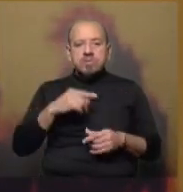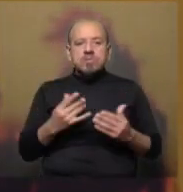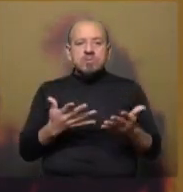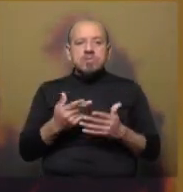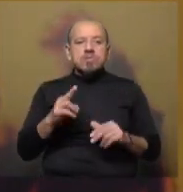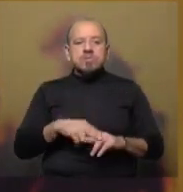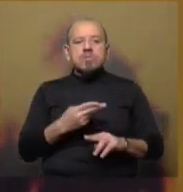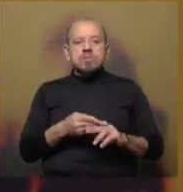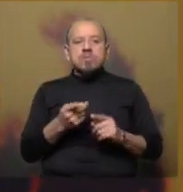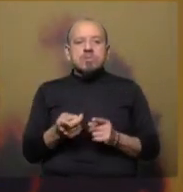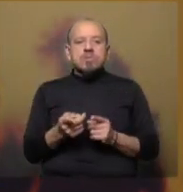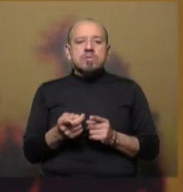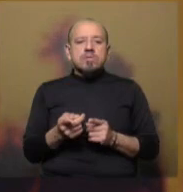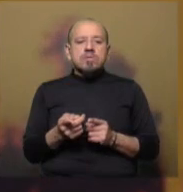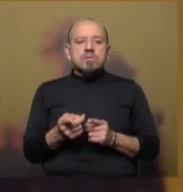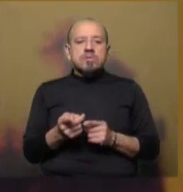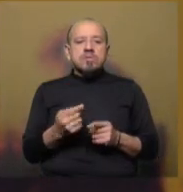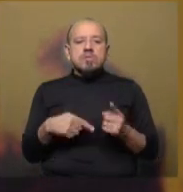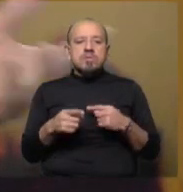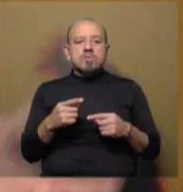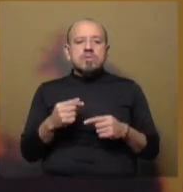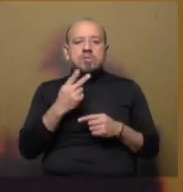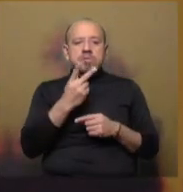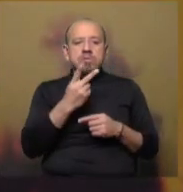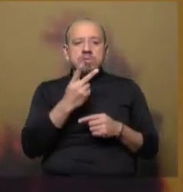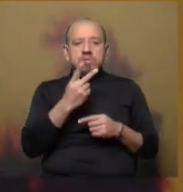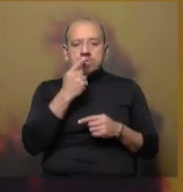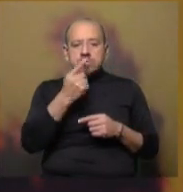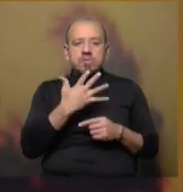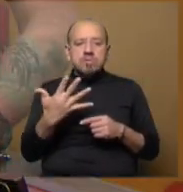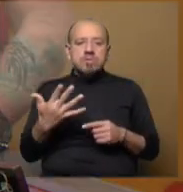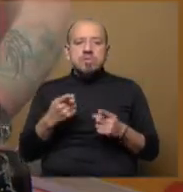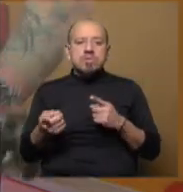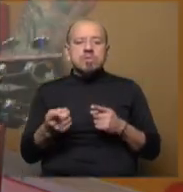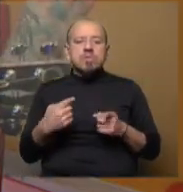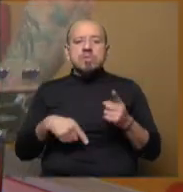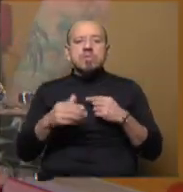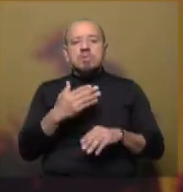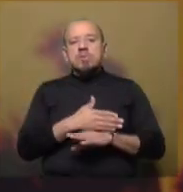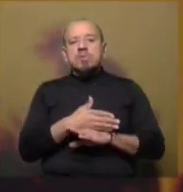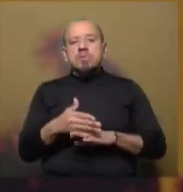vuelta, un poco eso. O sea, pero nosotros entramos en el 2005, llegamos tarde al reparto.